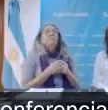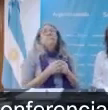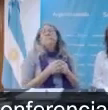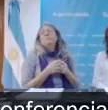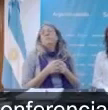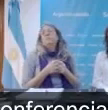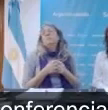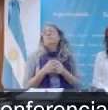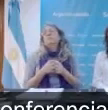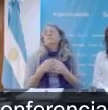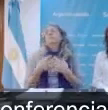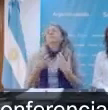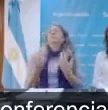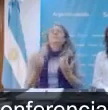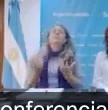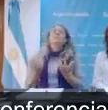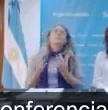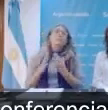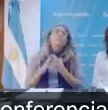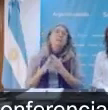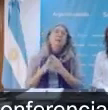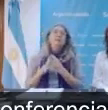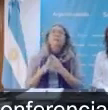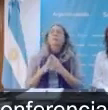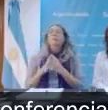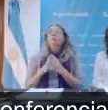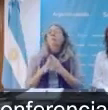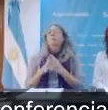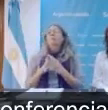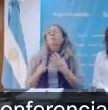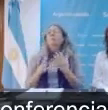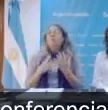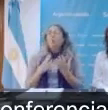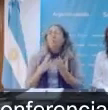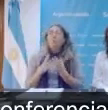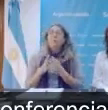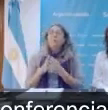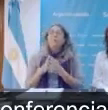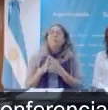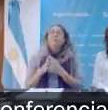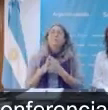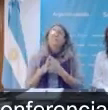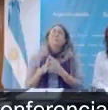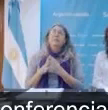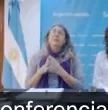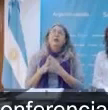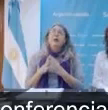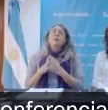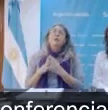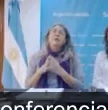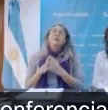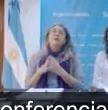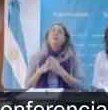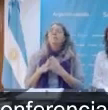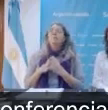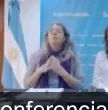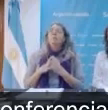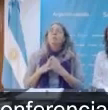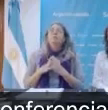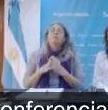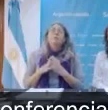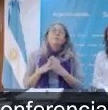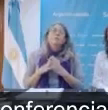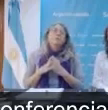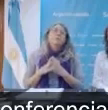no podemos saber si ese consumo es problemático o no es problemático. Ahora, ¿qué